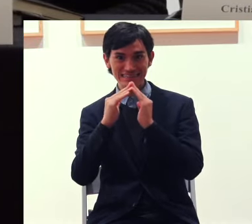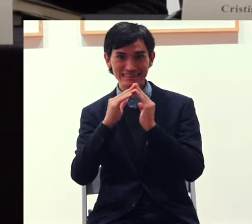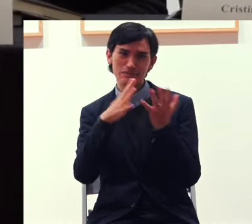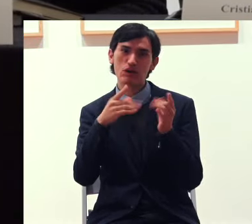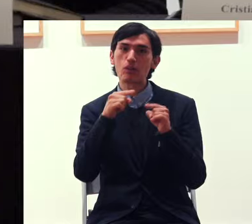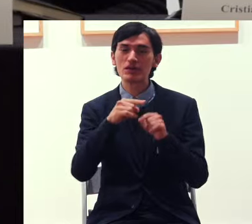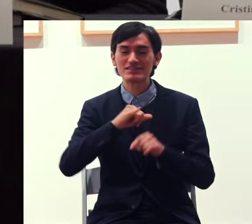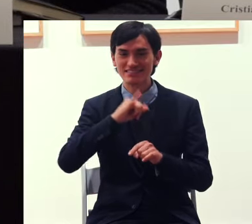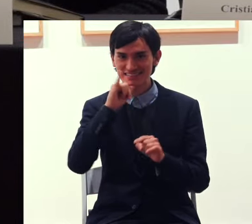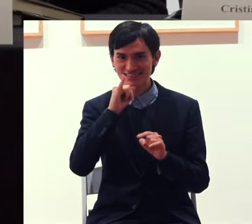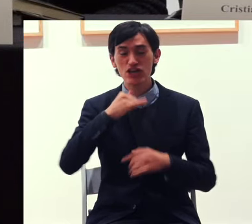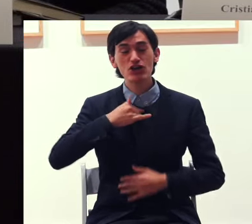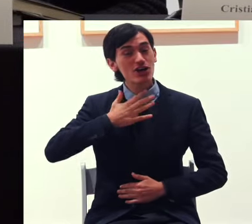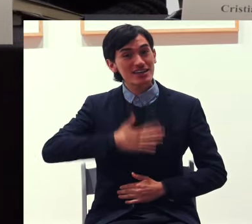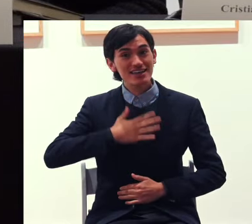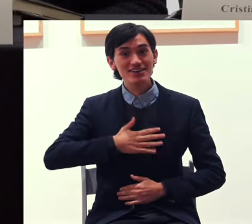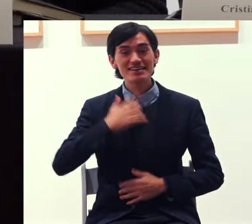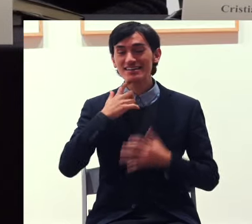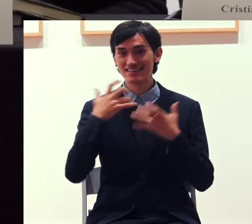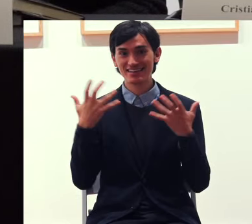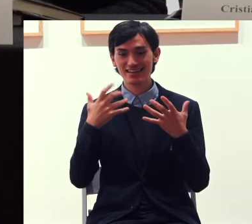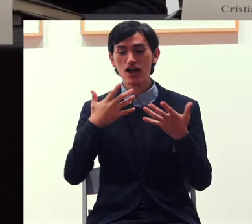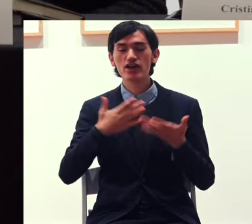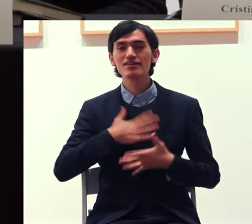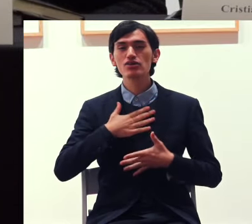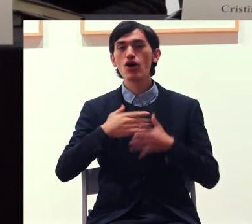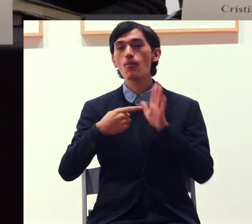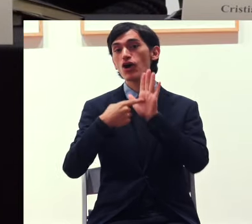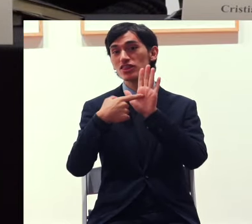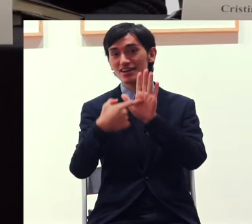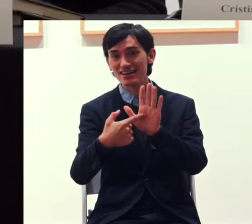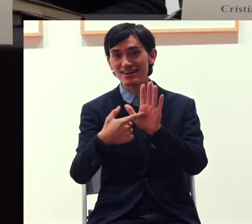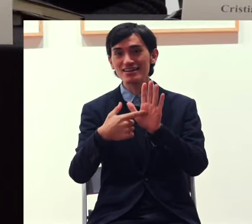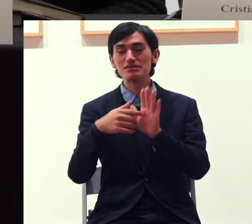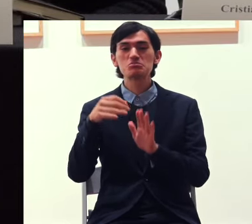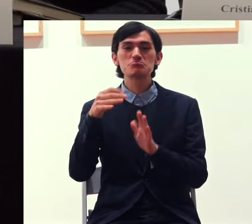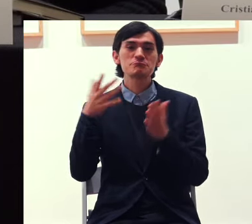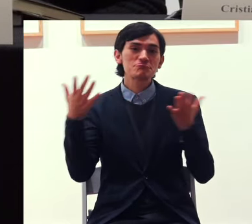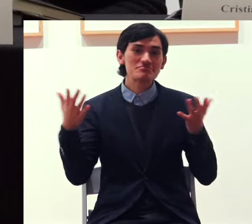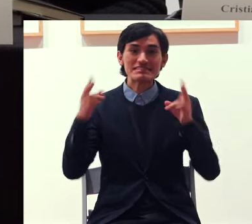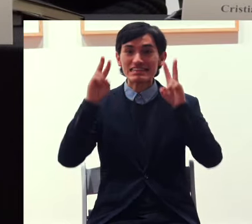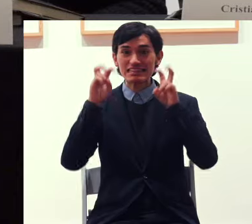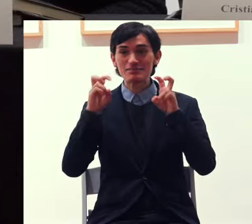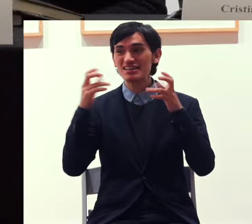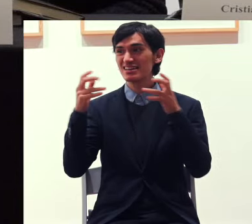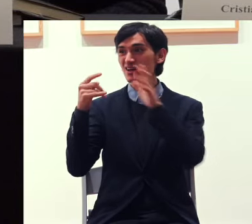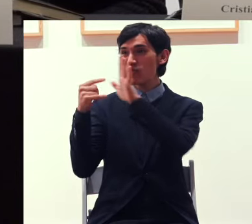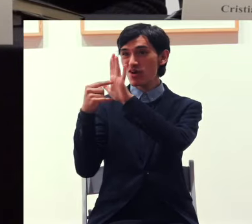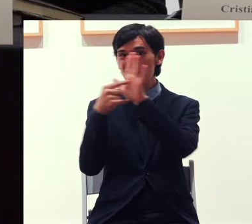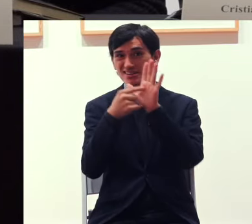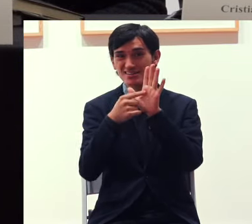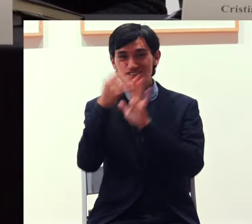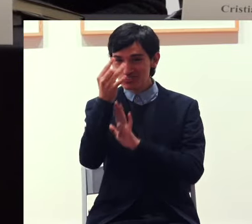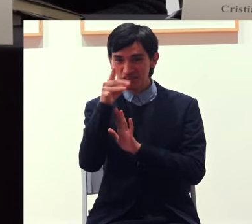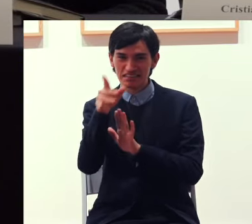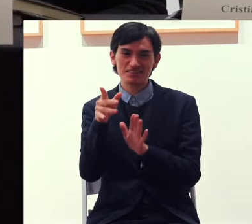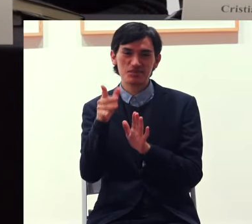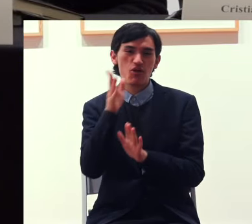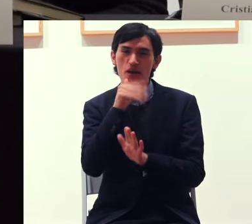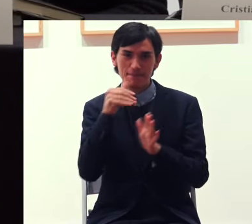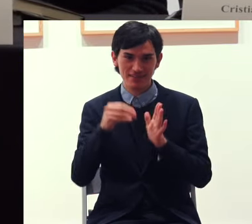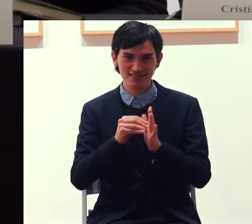casa, no mucho más por eso, pero lo que les quiero mostrar es alrededor de esta muestra,